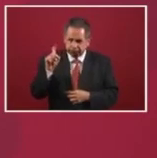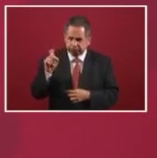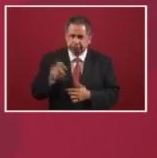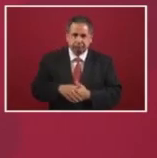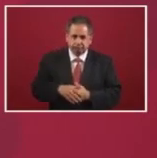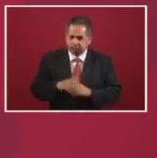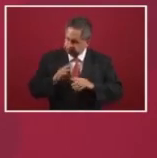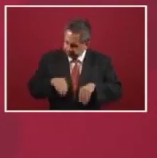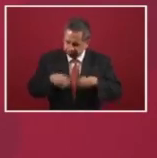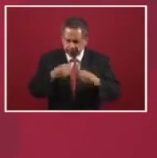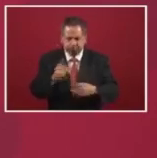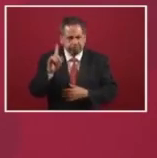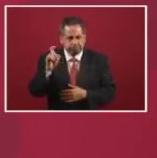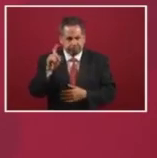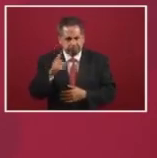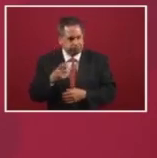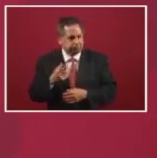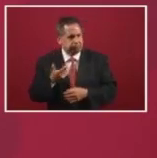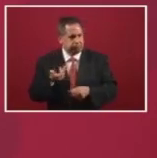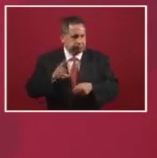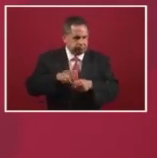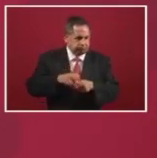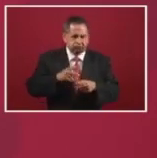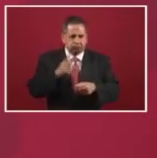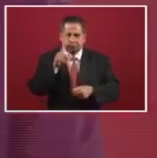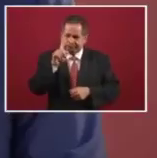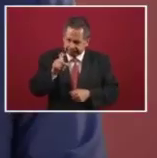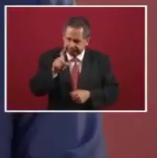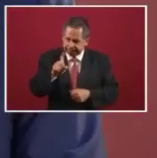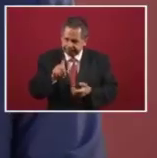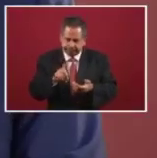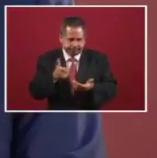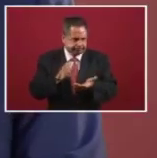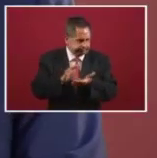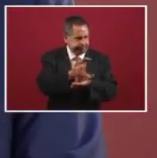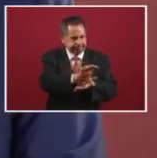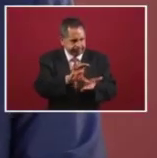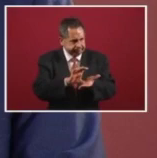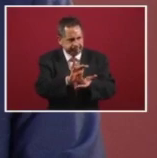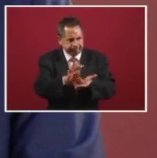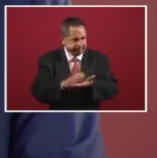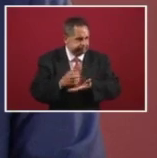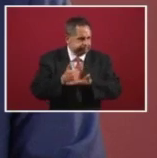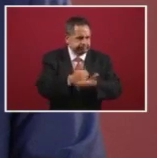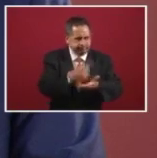va a ser agua, y voy a